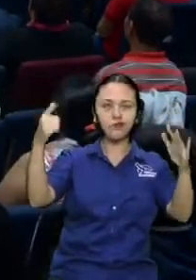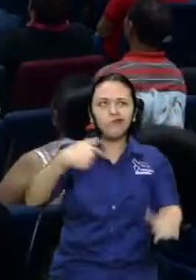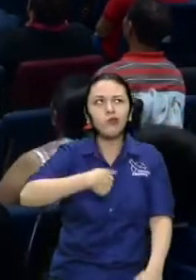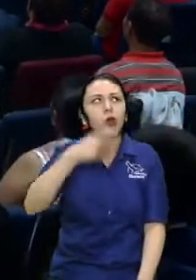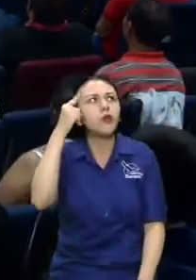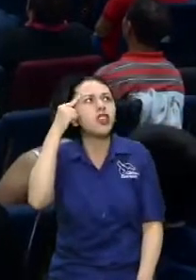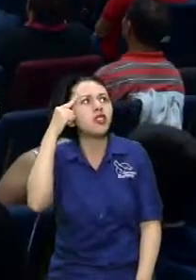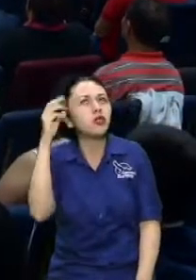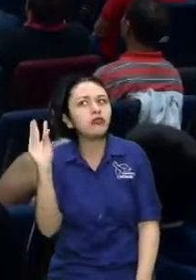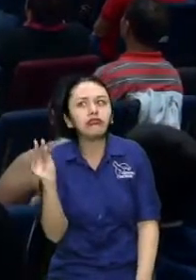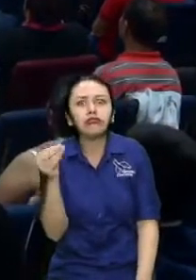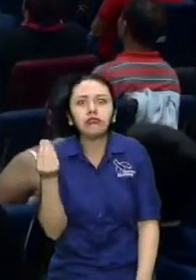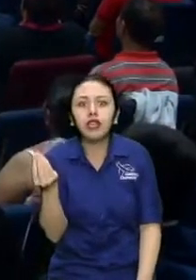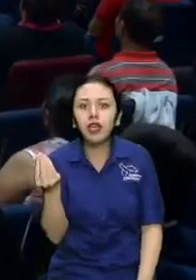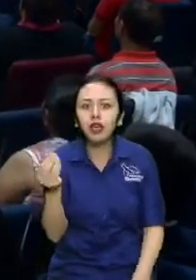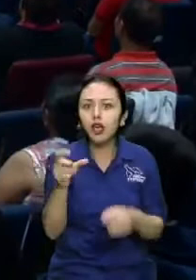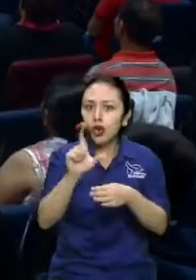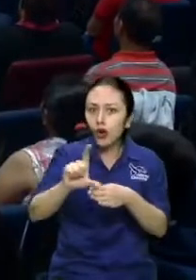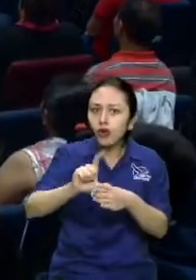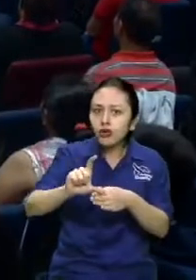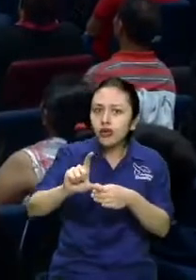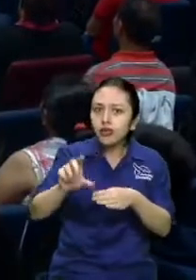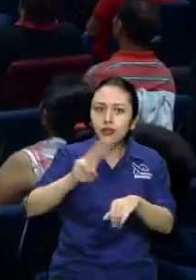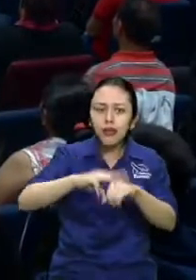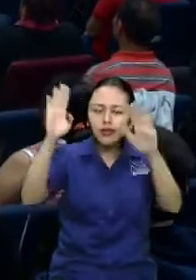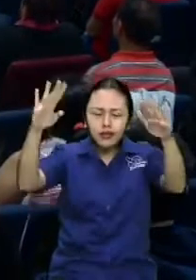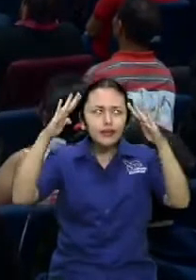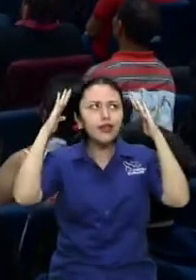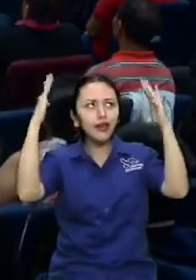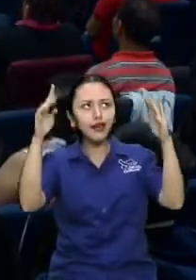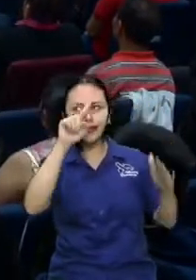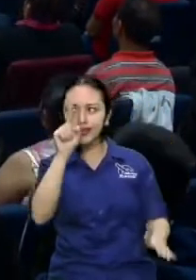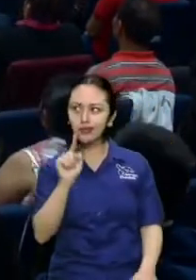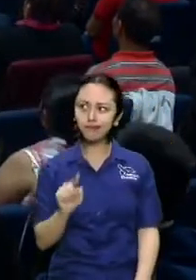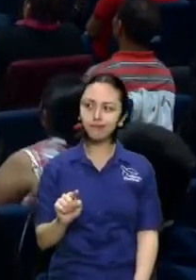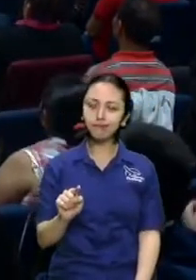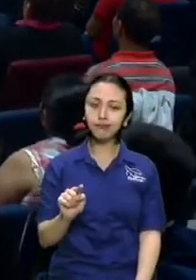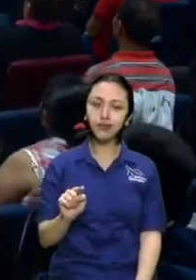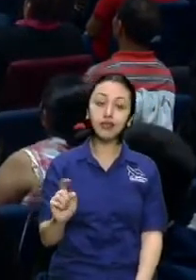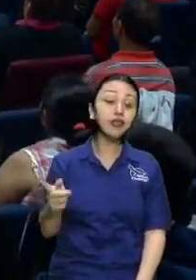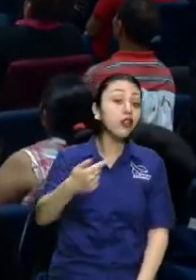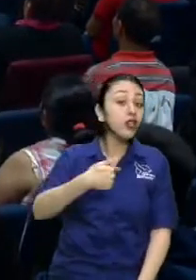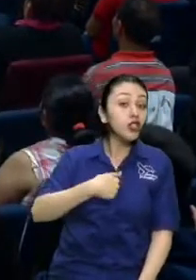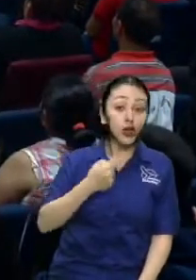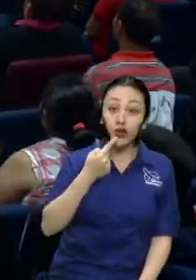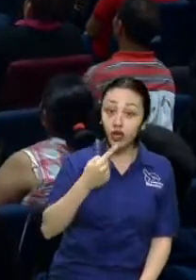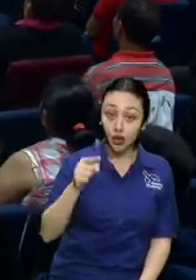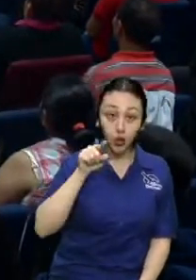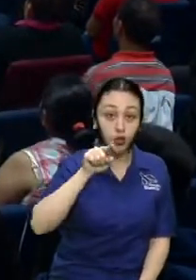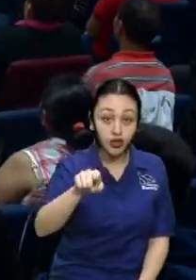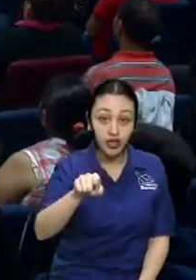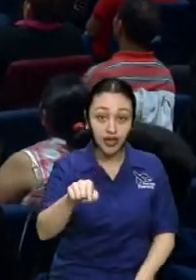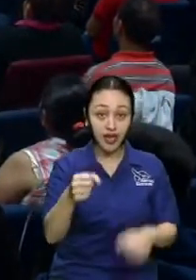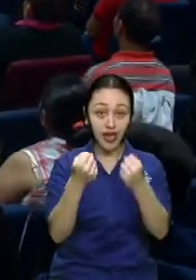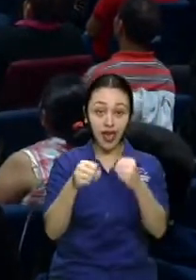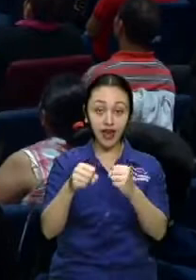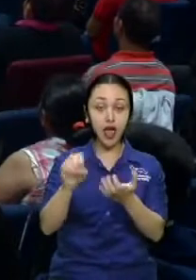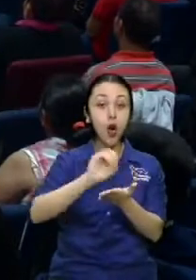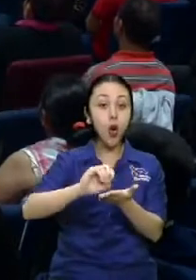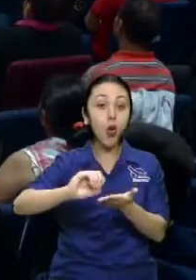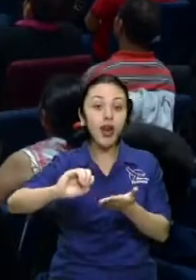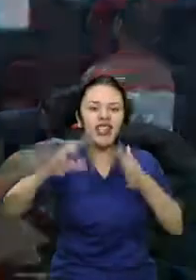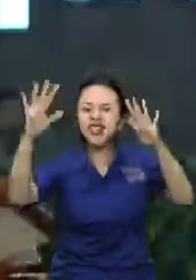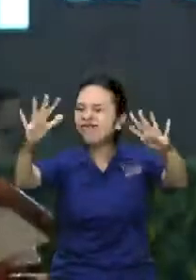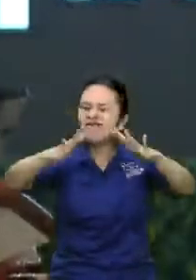Entonces, yo, hermano, por eso estoy diciéndole que usted está llamado a hacer grandes obras.